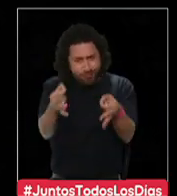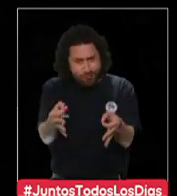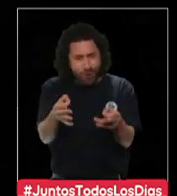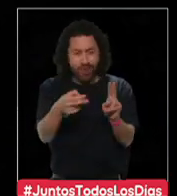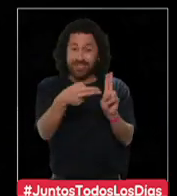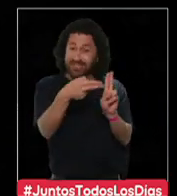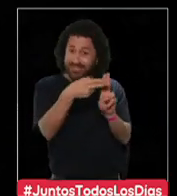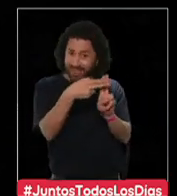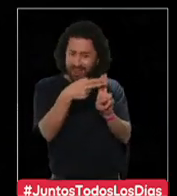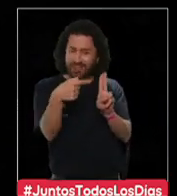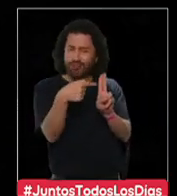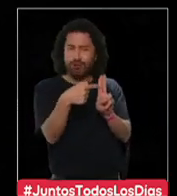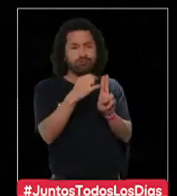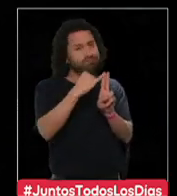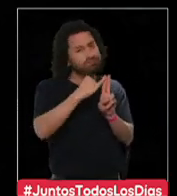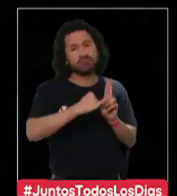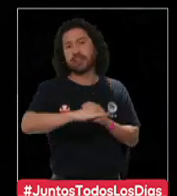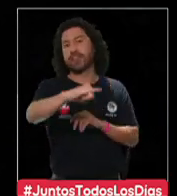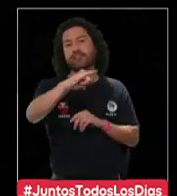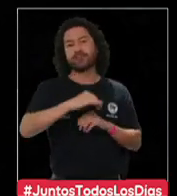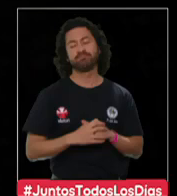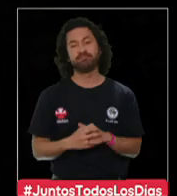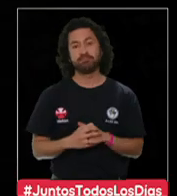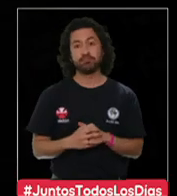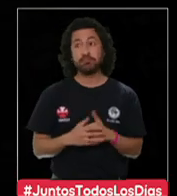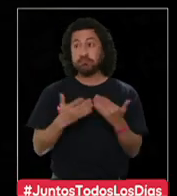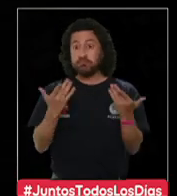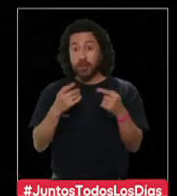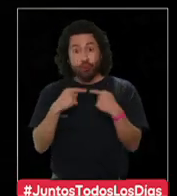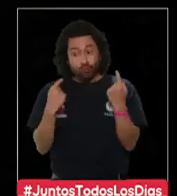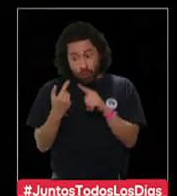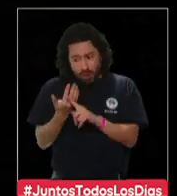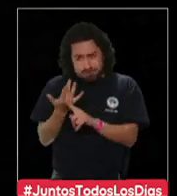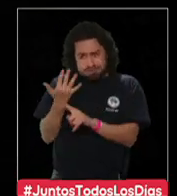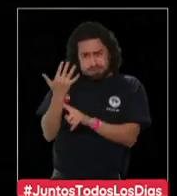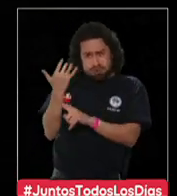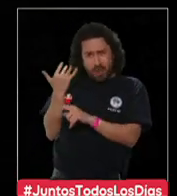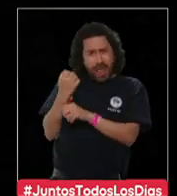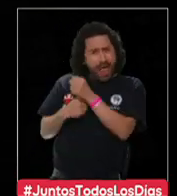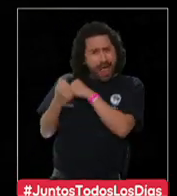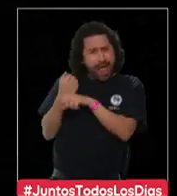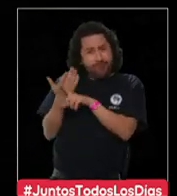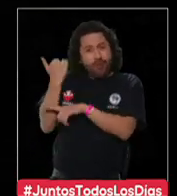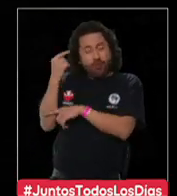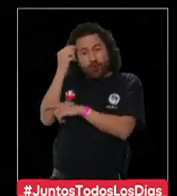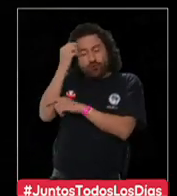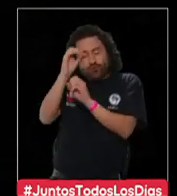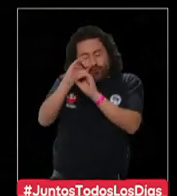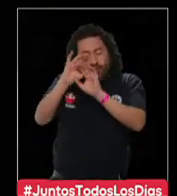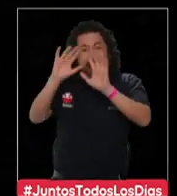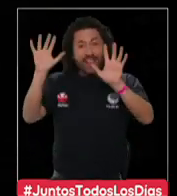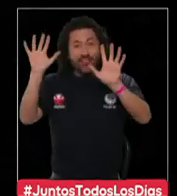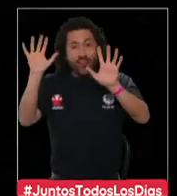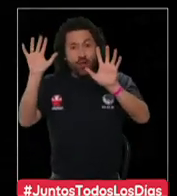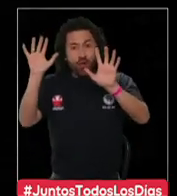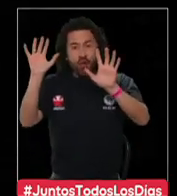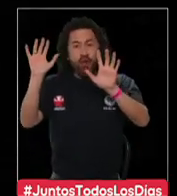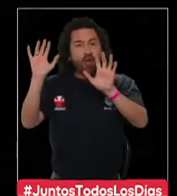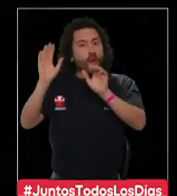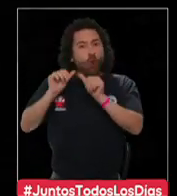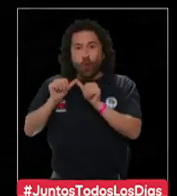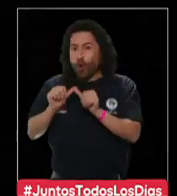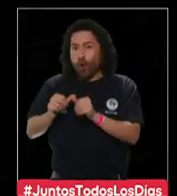Teletón será eterna y que el sueño que comenzamos hace muchos años seguirá